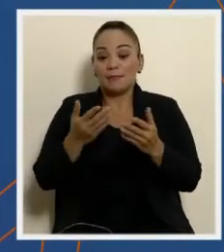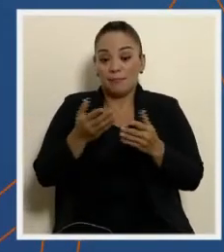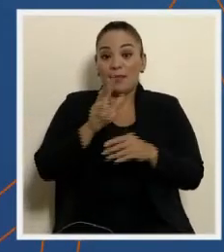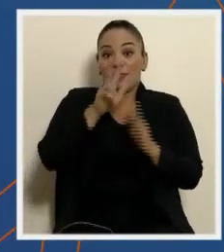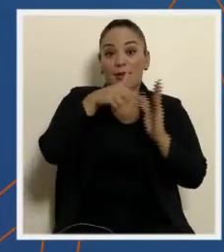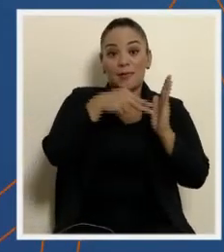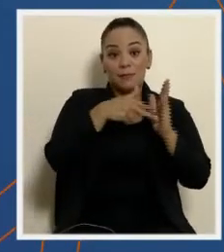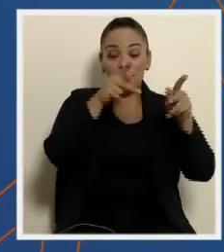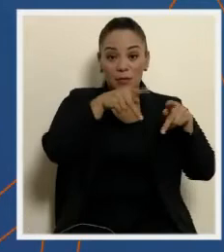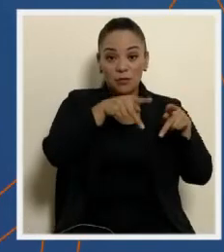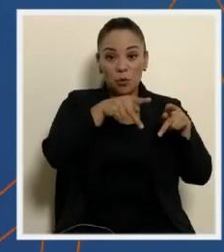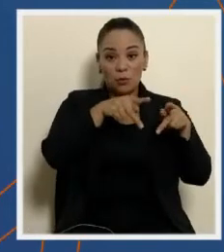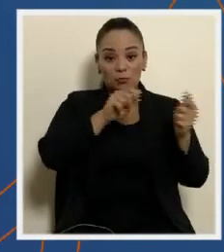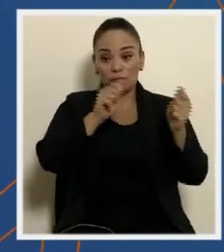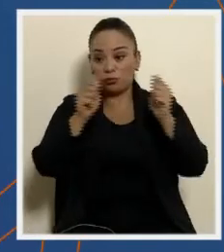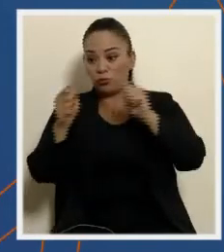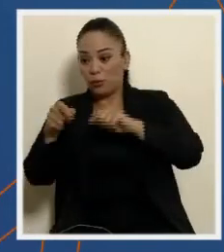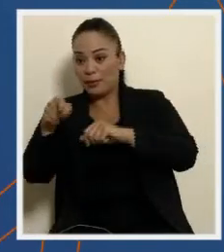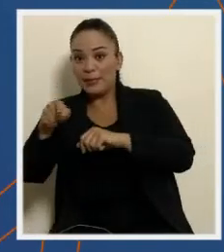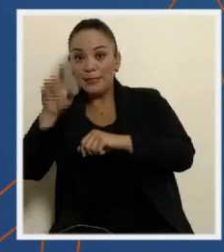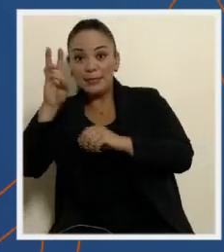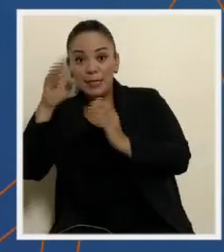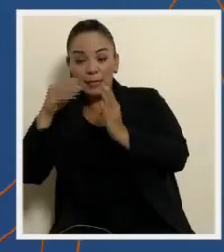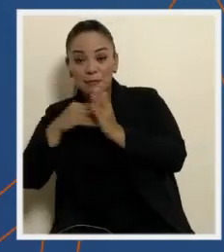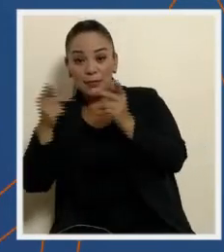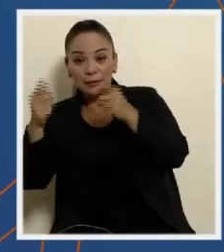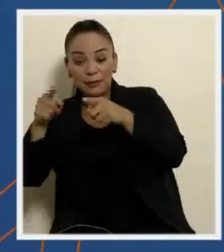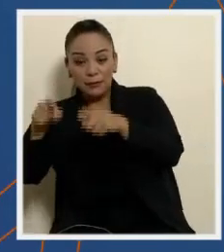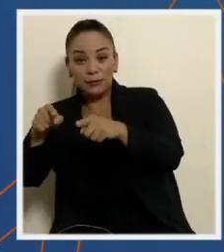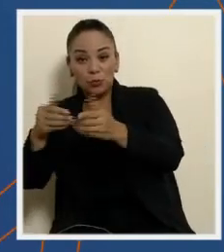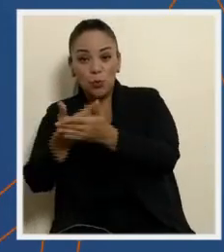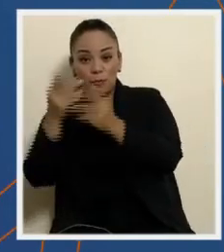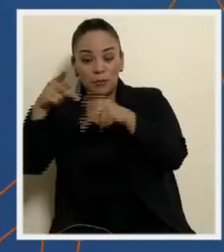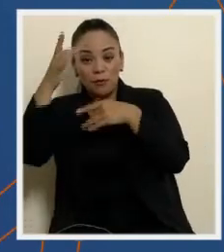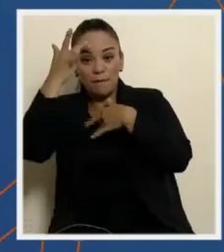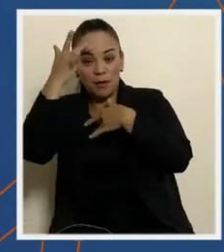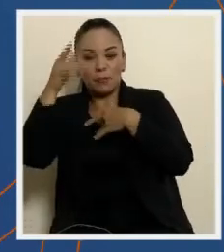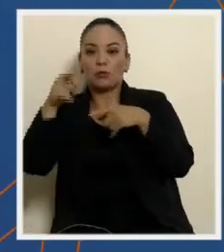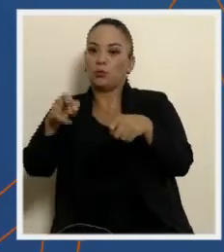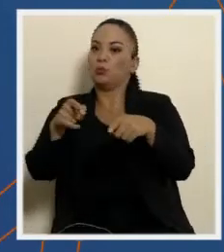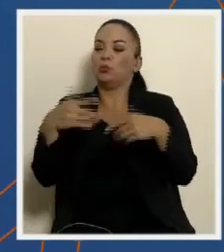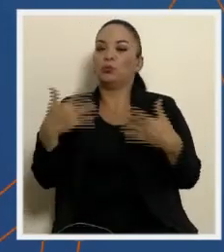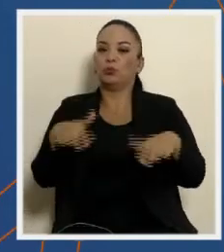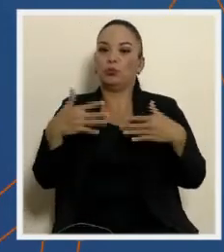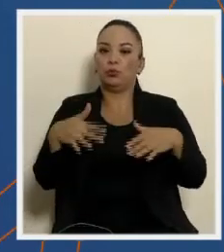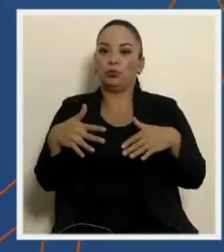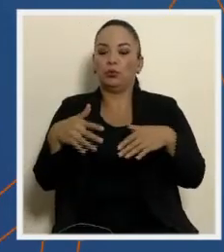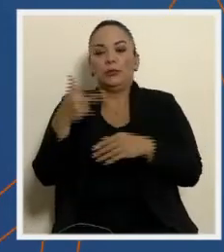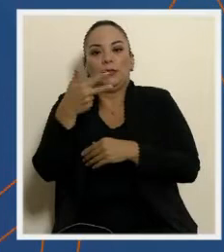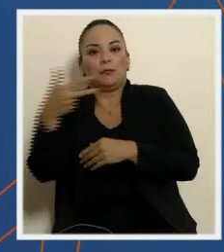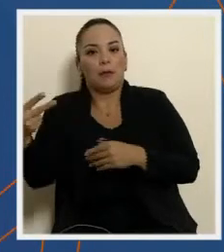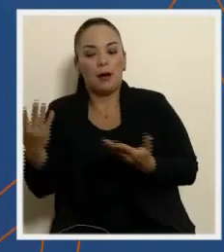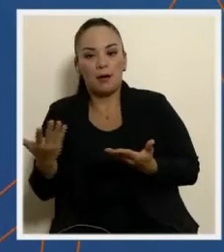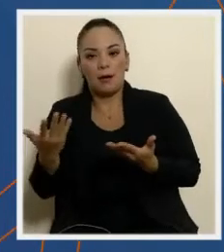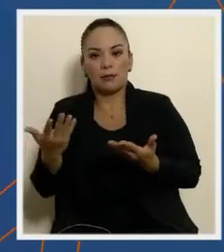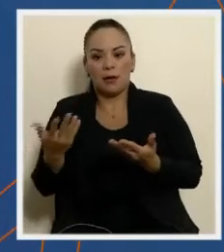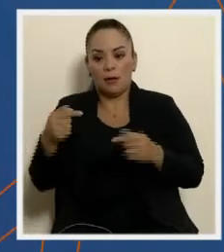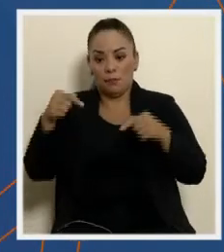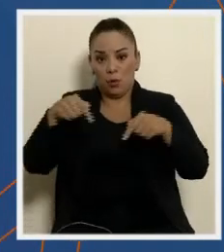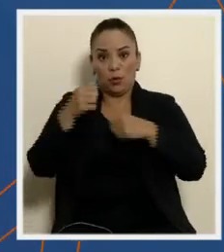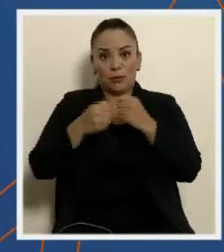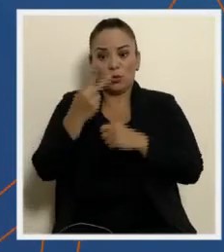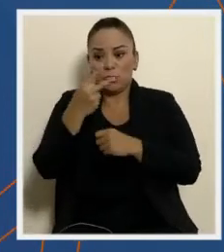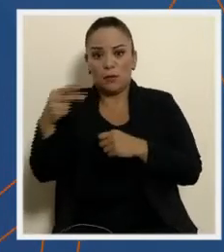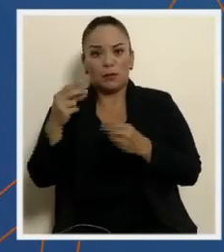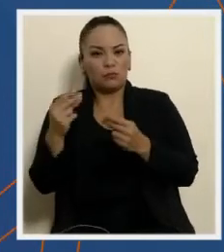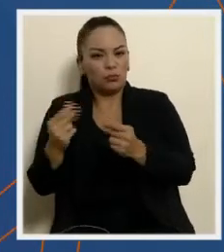3.000 a 6.000 casos nos tomó 7 semanas en el 2020 y nos está tomando 2 semanas nada más en el